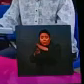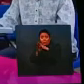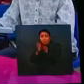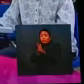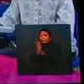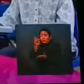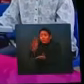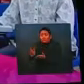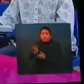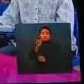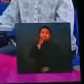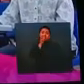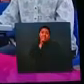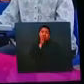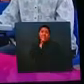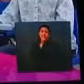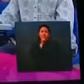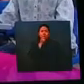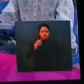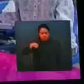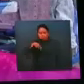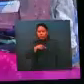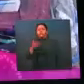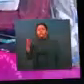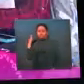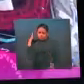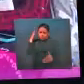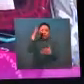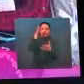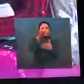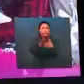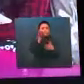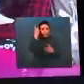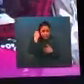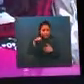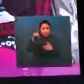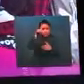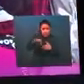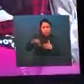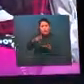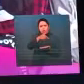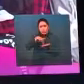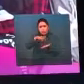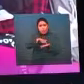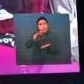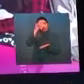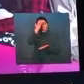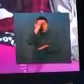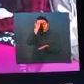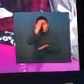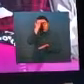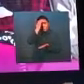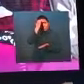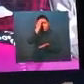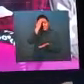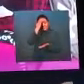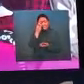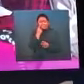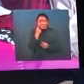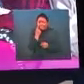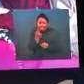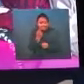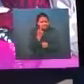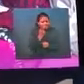pago. Por eso fuimos hasta ellos. Por eso nos dimos cuenta que para muchas